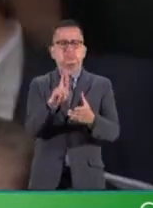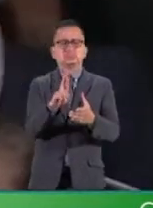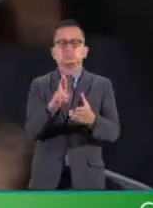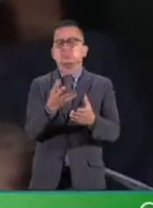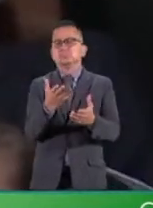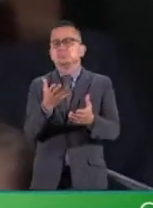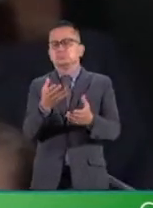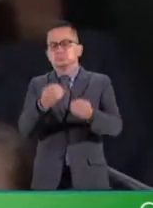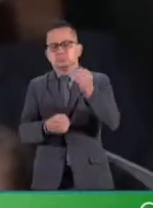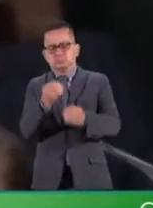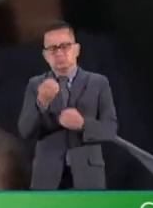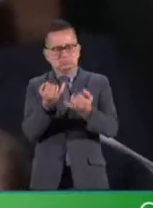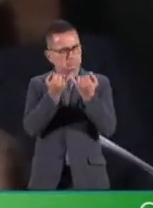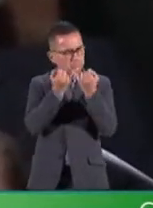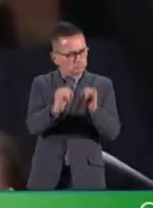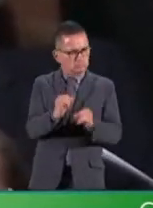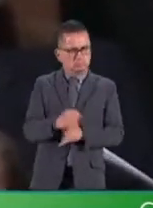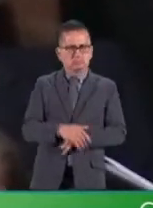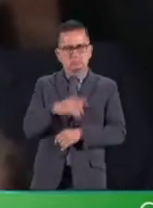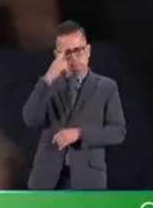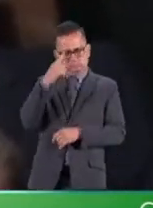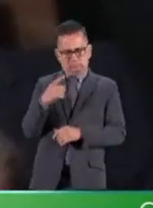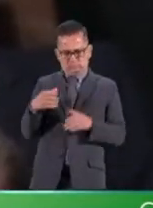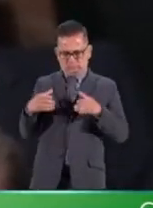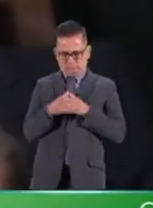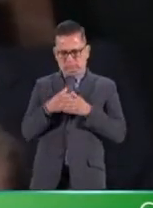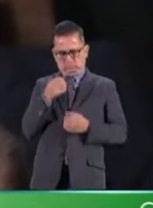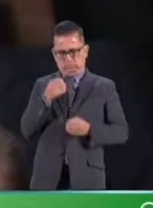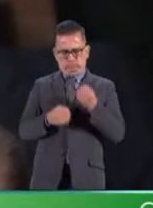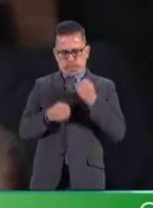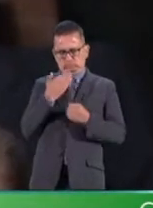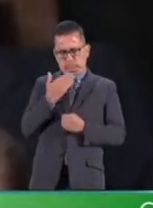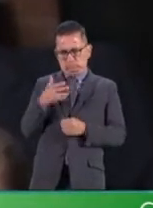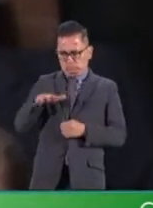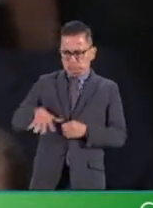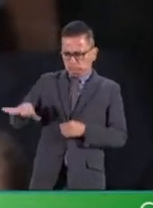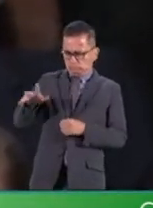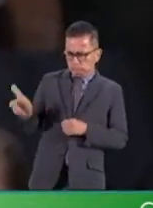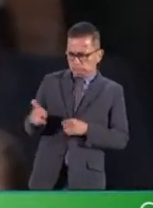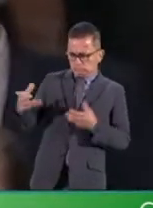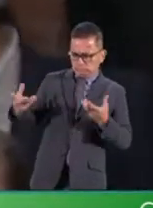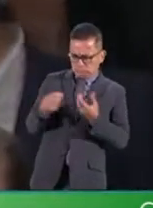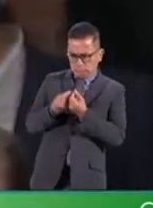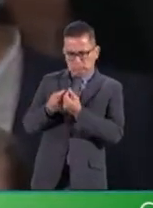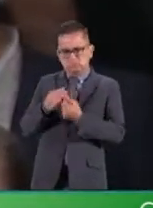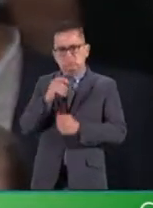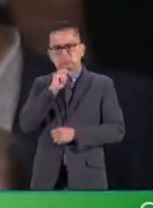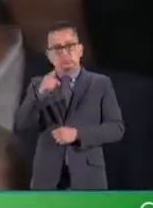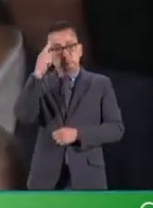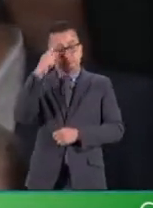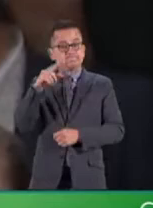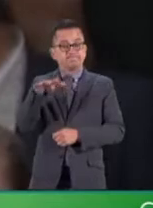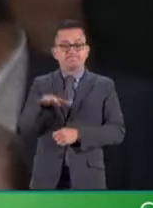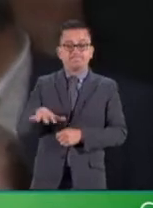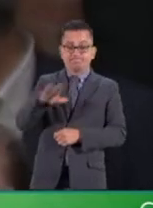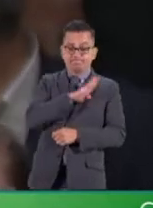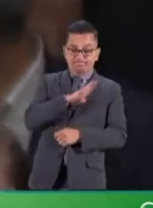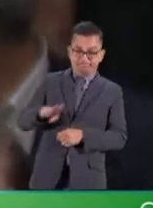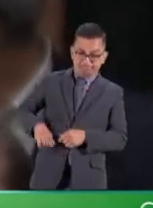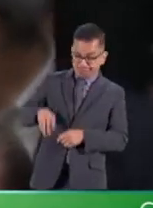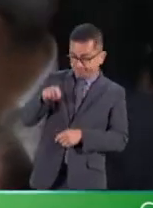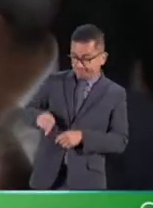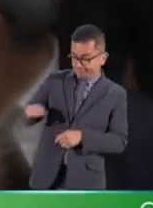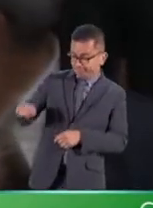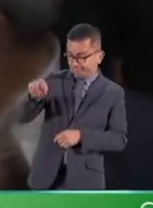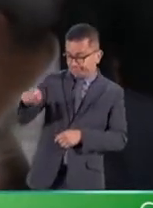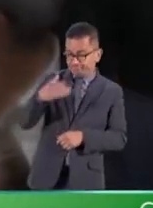jurados populares y la creación de un fondo de impulso para la justicia local, para que le llegue a la gente